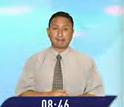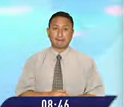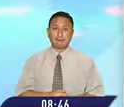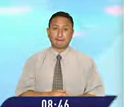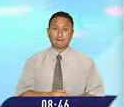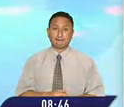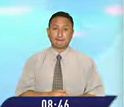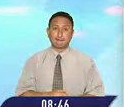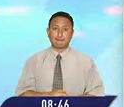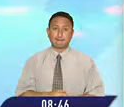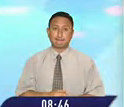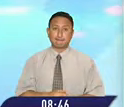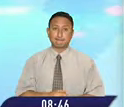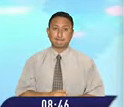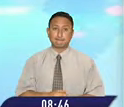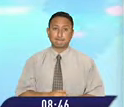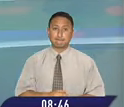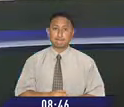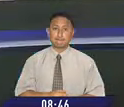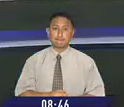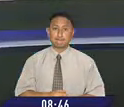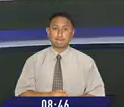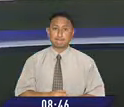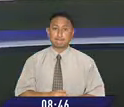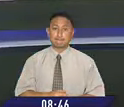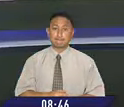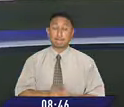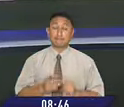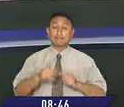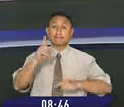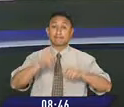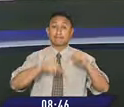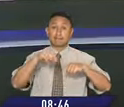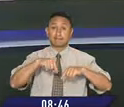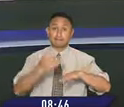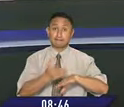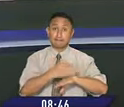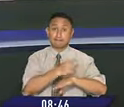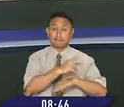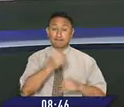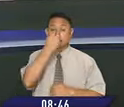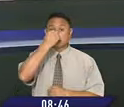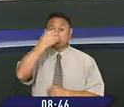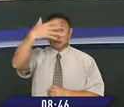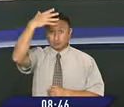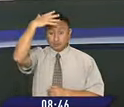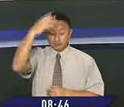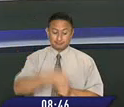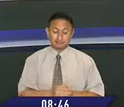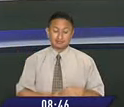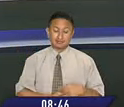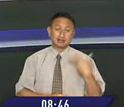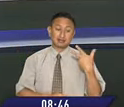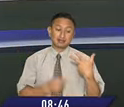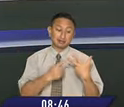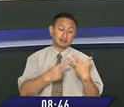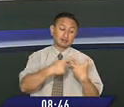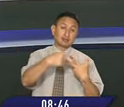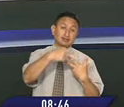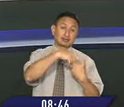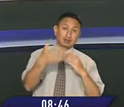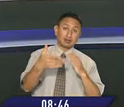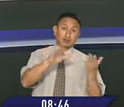Informó Iván Casamen. Y amigos, en las últimas horas en la ciudad de Santo Domingo, 3 personas fueron asesinadas bajo la